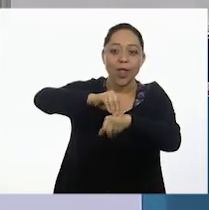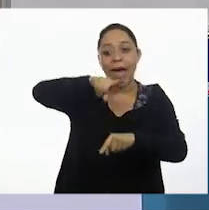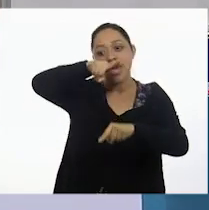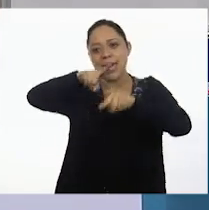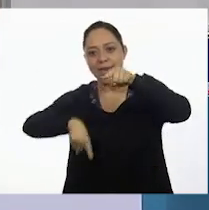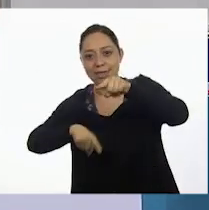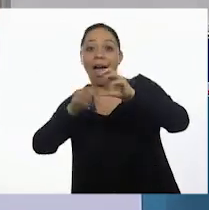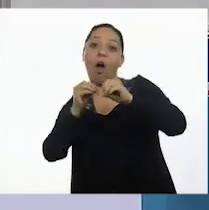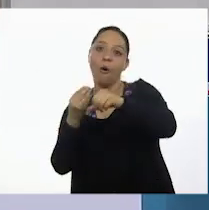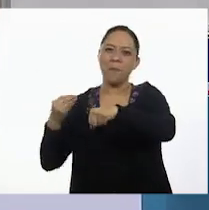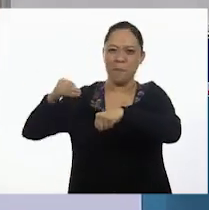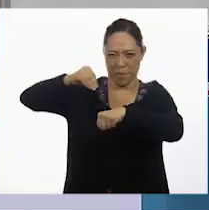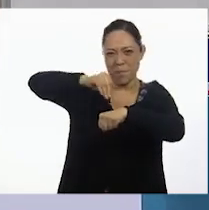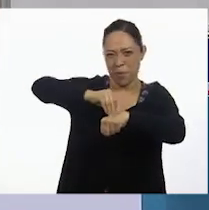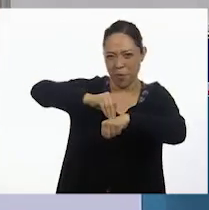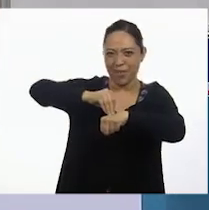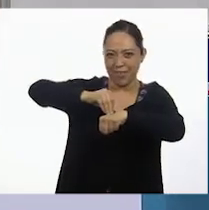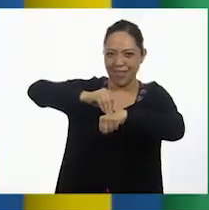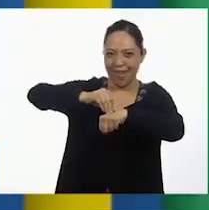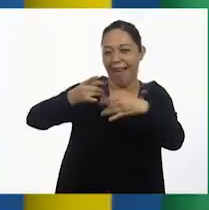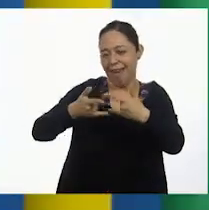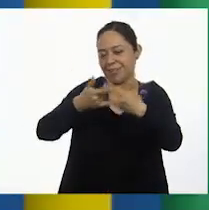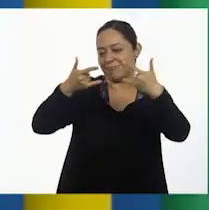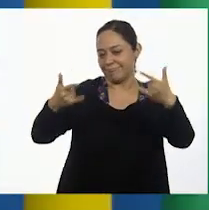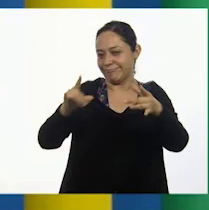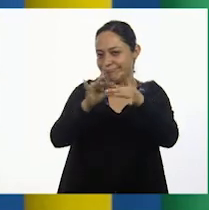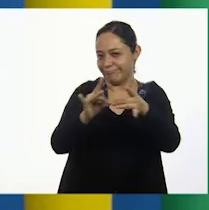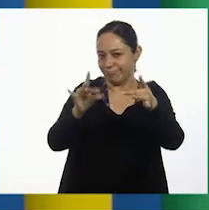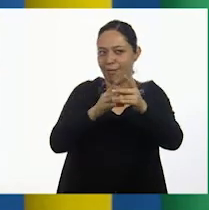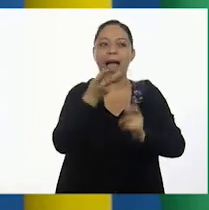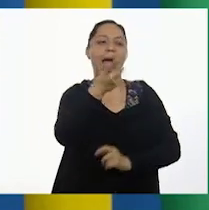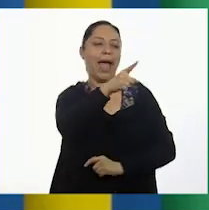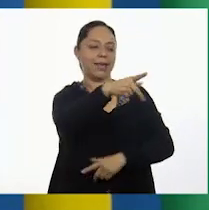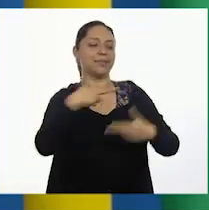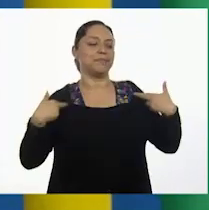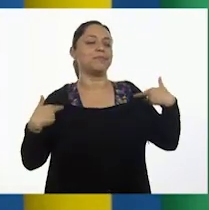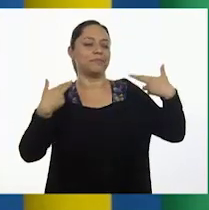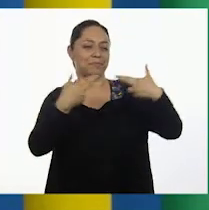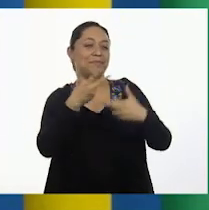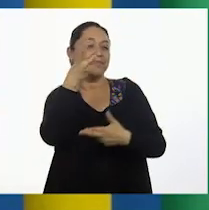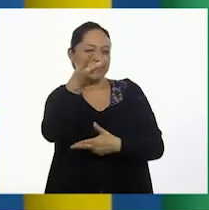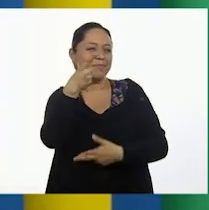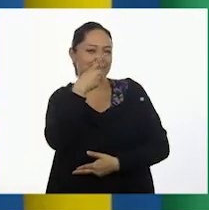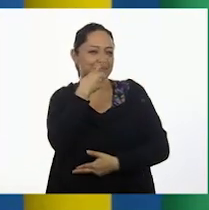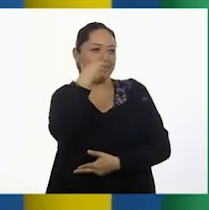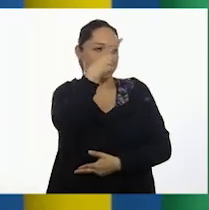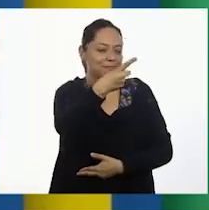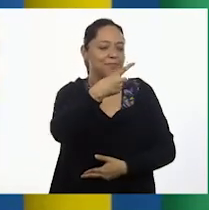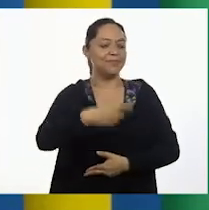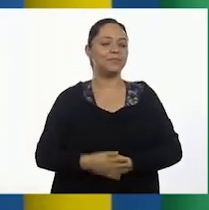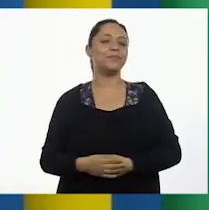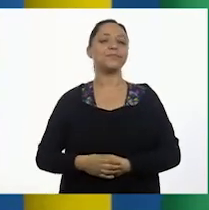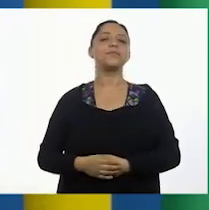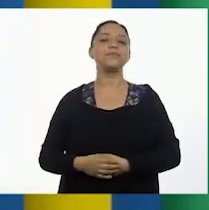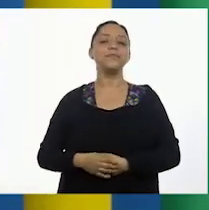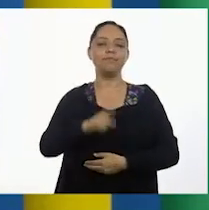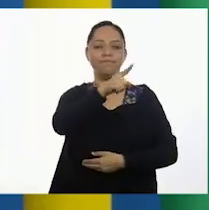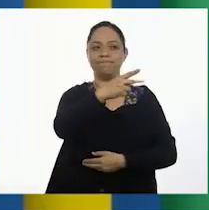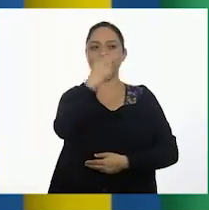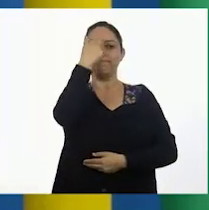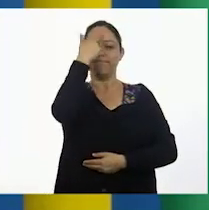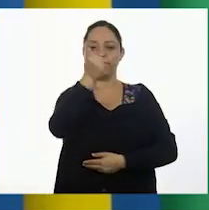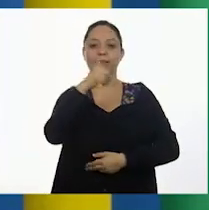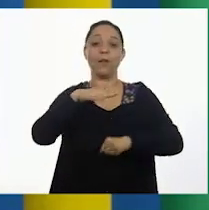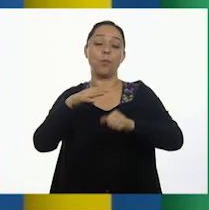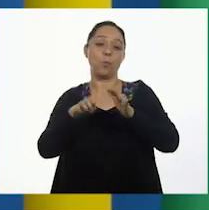también se han añadido más. Sí, profe, justo ese era el comentario que le iba a hacer. Tiene mucha razón. Por ejemplo,